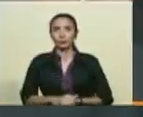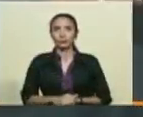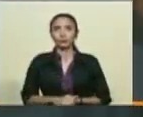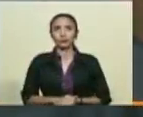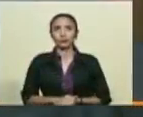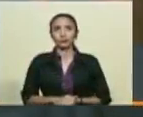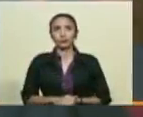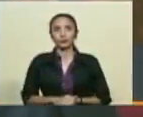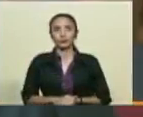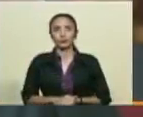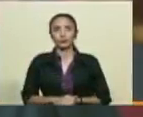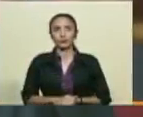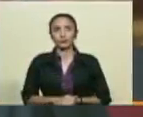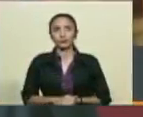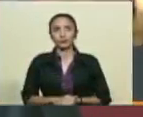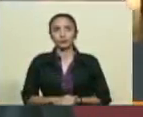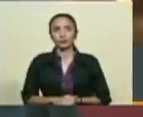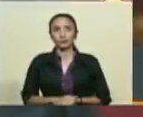Thank you, sir.